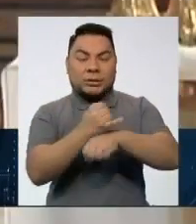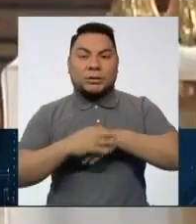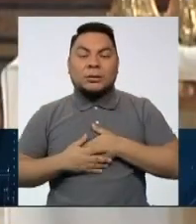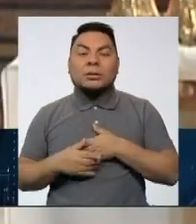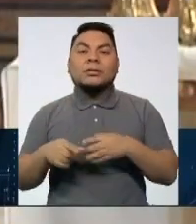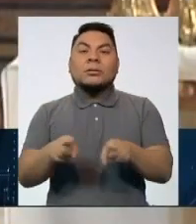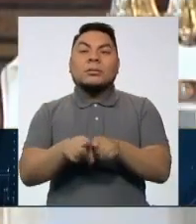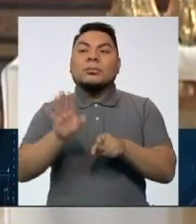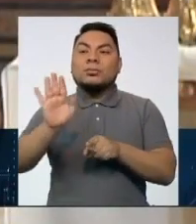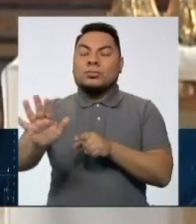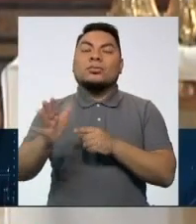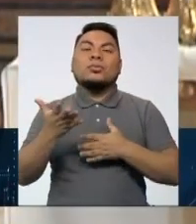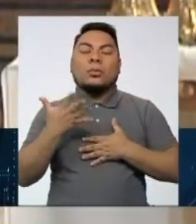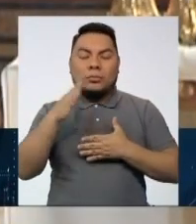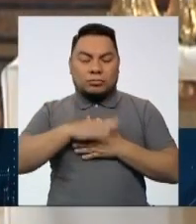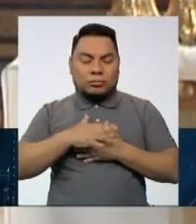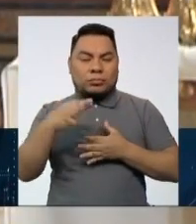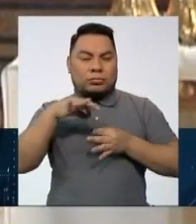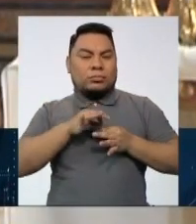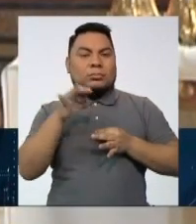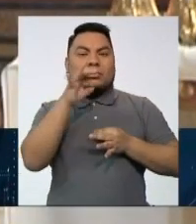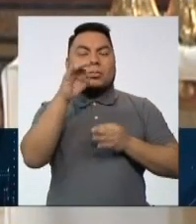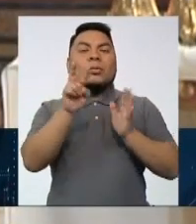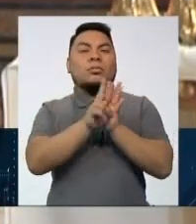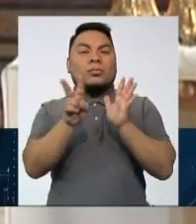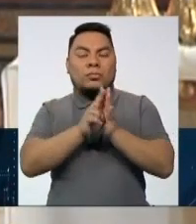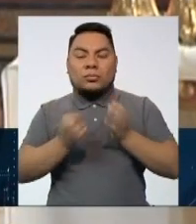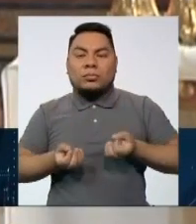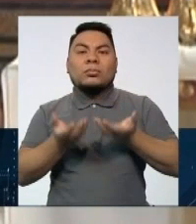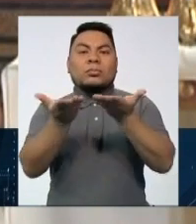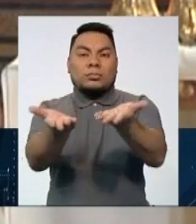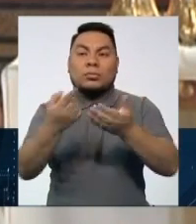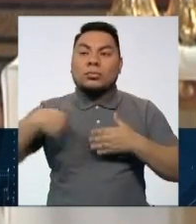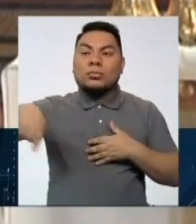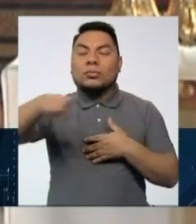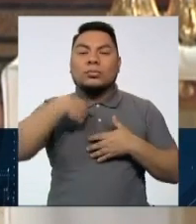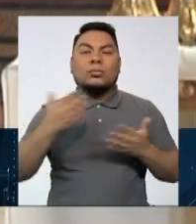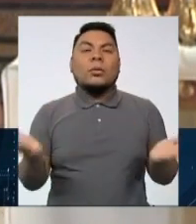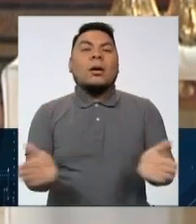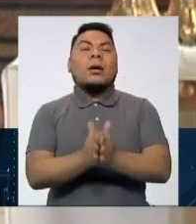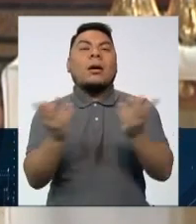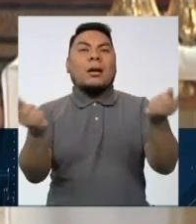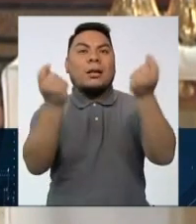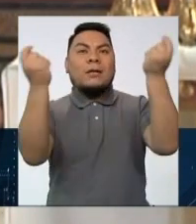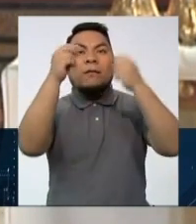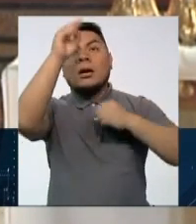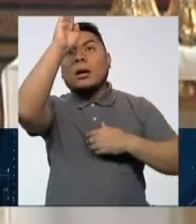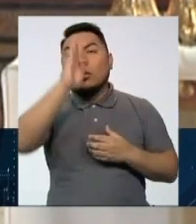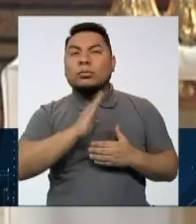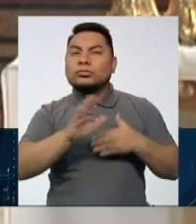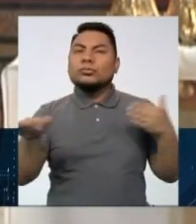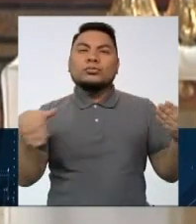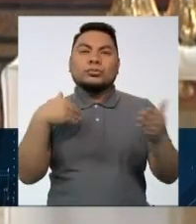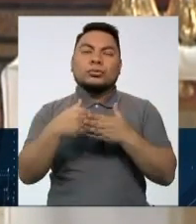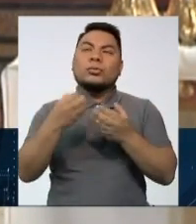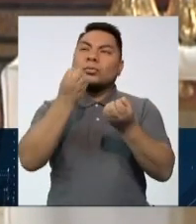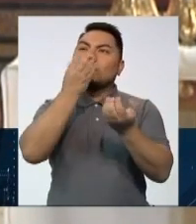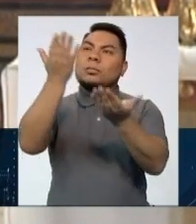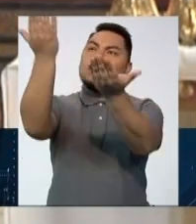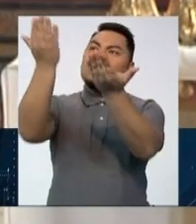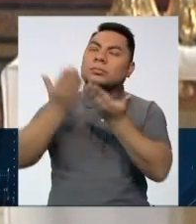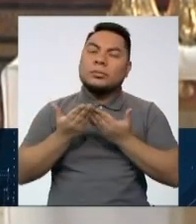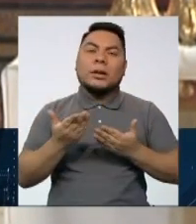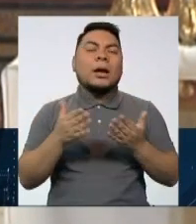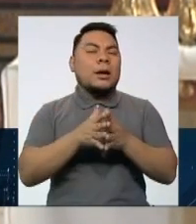la espiritualidad ignaciana, alabamos al Señor, fuente de todo bien, por las